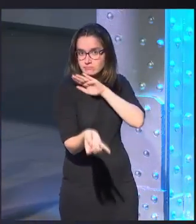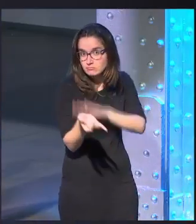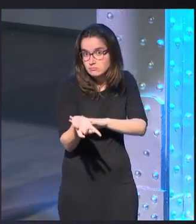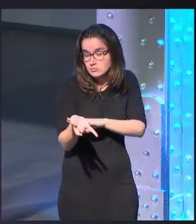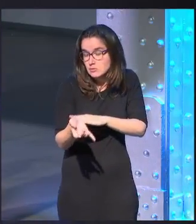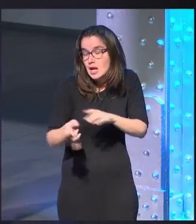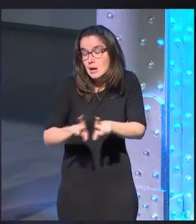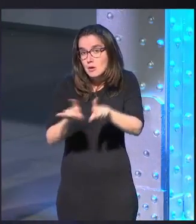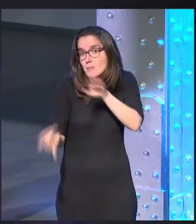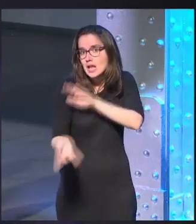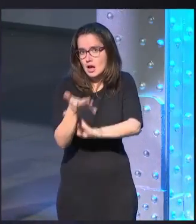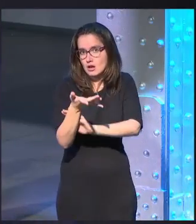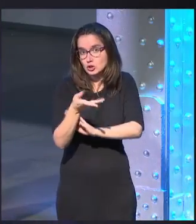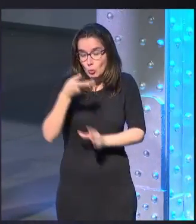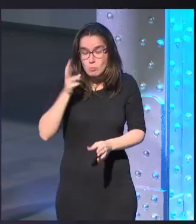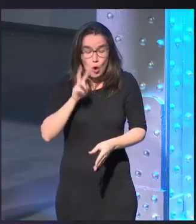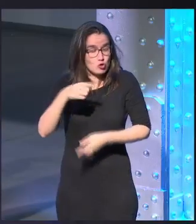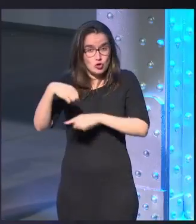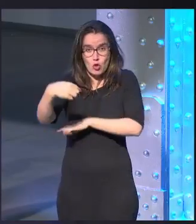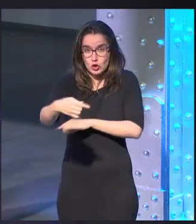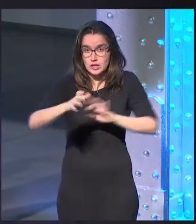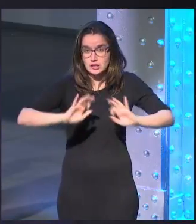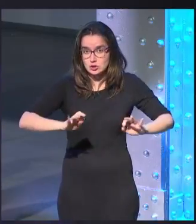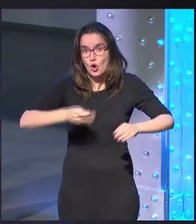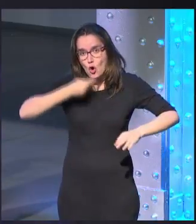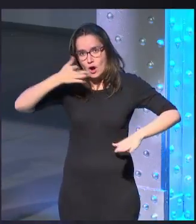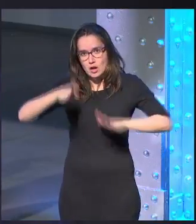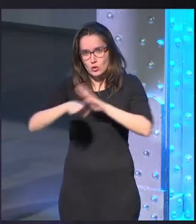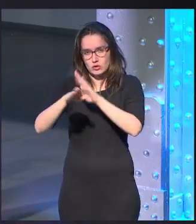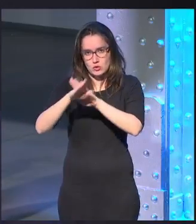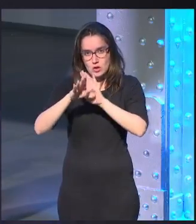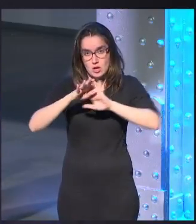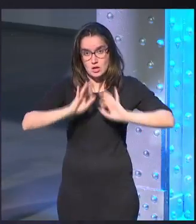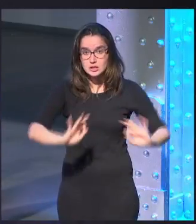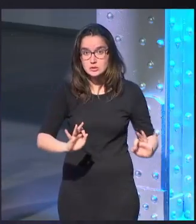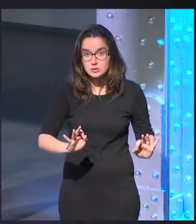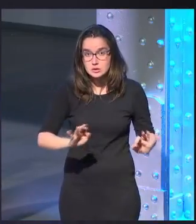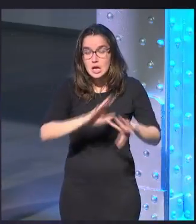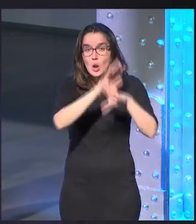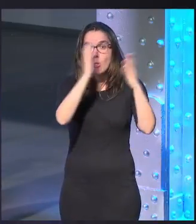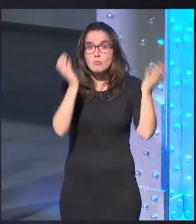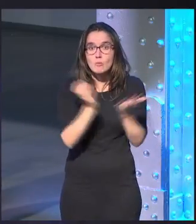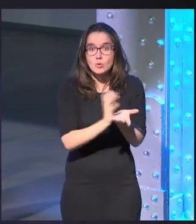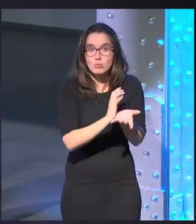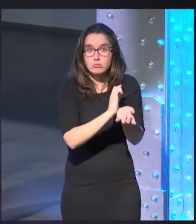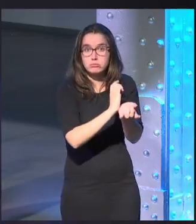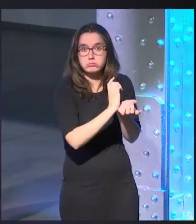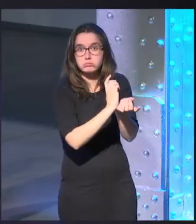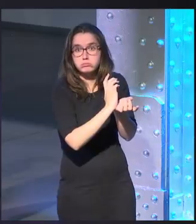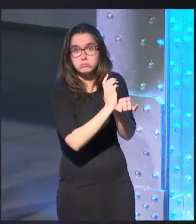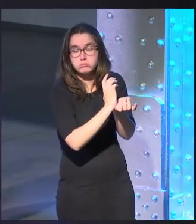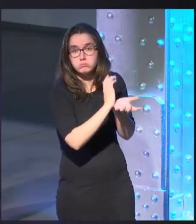a seguir emprendiendo. Esto es lo que yo veo todos los días y espero que así siga siendo. El mundo está cambiando a una